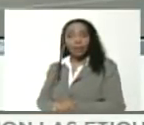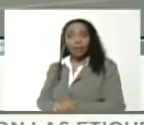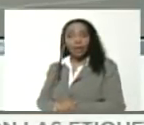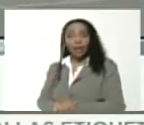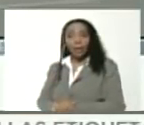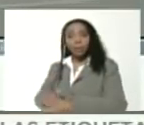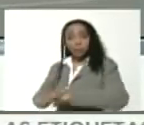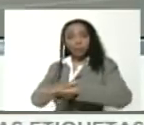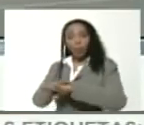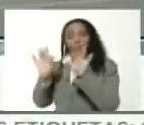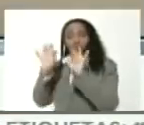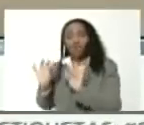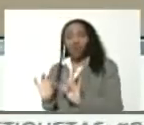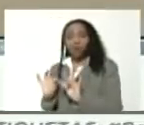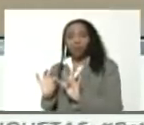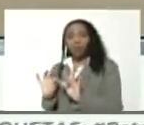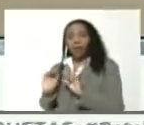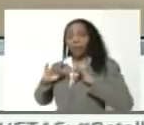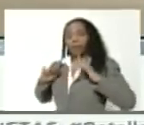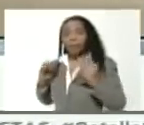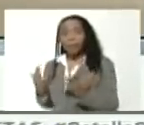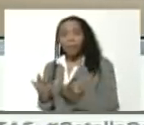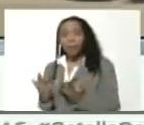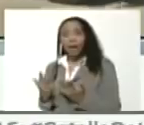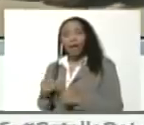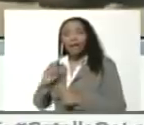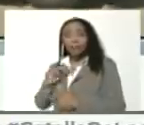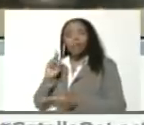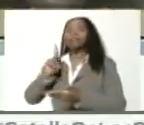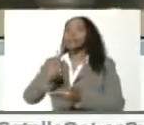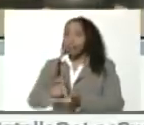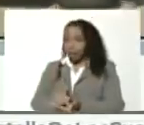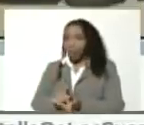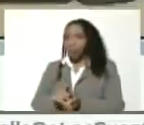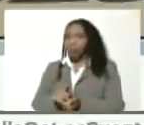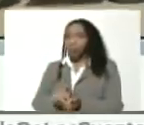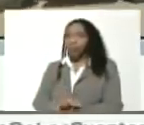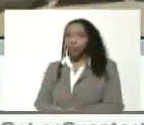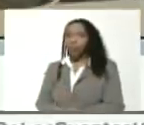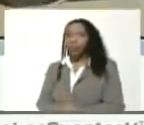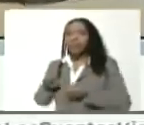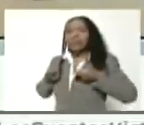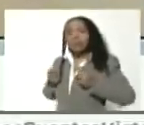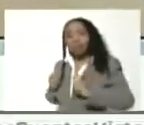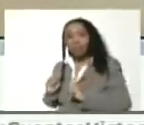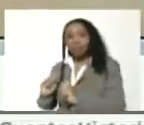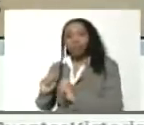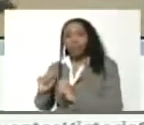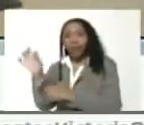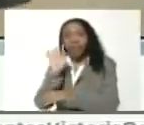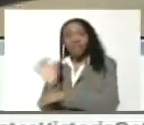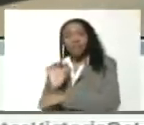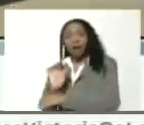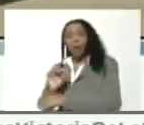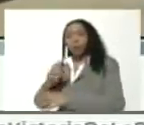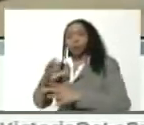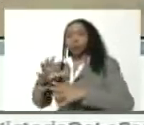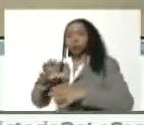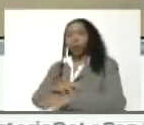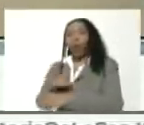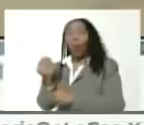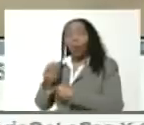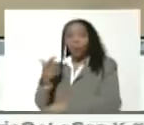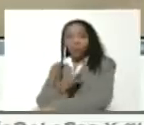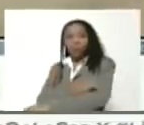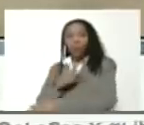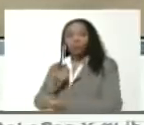en la fase moderada de la pandemia. Y también está llegando tratamiento para la fase hiperinflamatoria, como los esteroides,